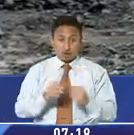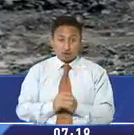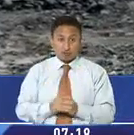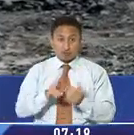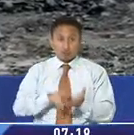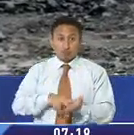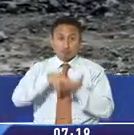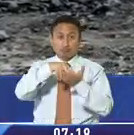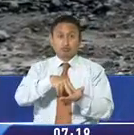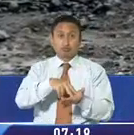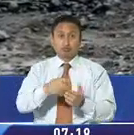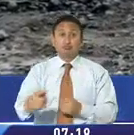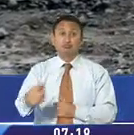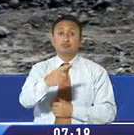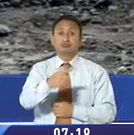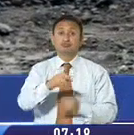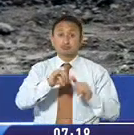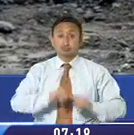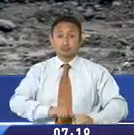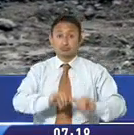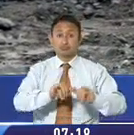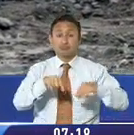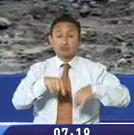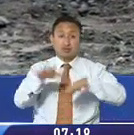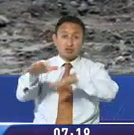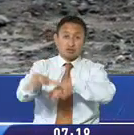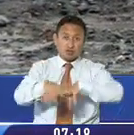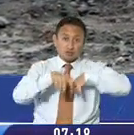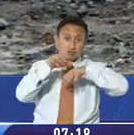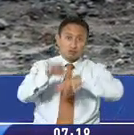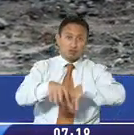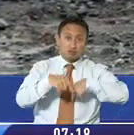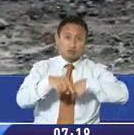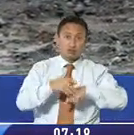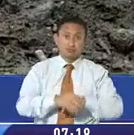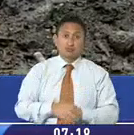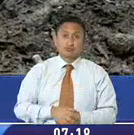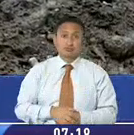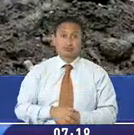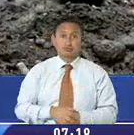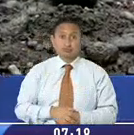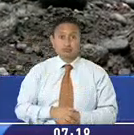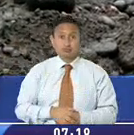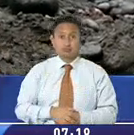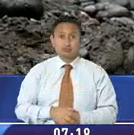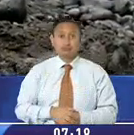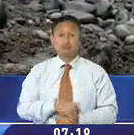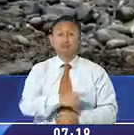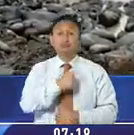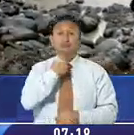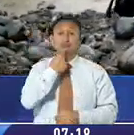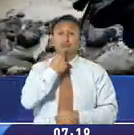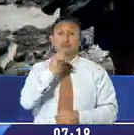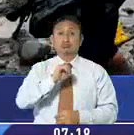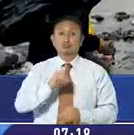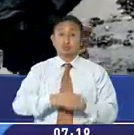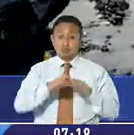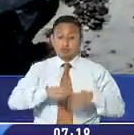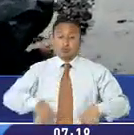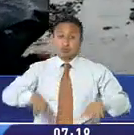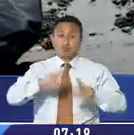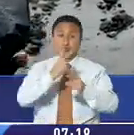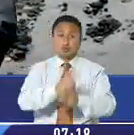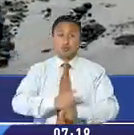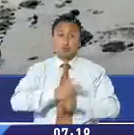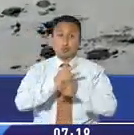objetivo, impedir que se siga extrayendo áridos desde el cauce del río Pastaza, dentro de lo que ellos señalan, la zona de protección y junto